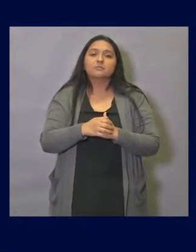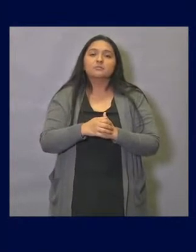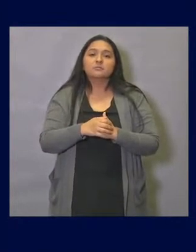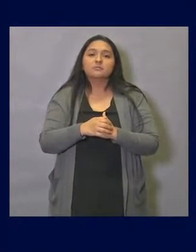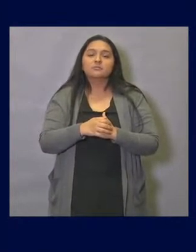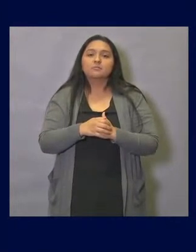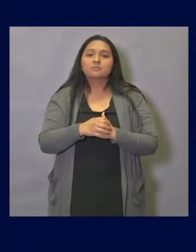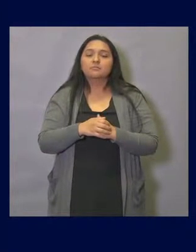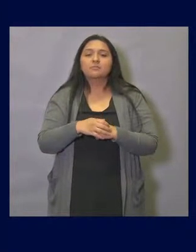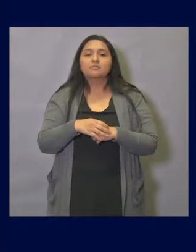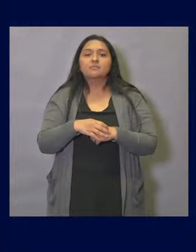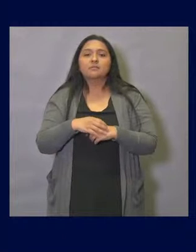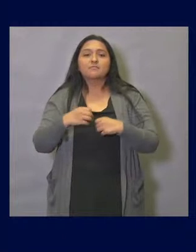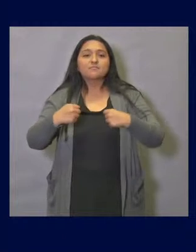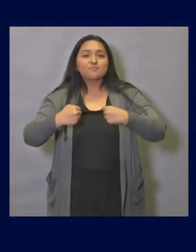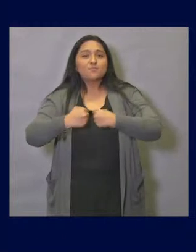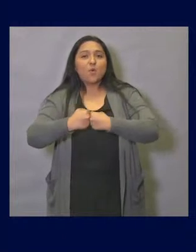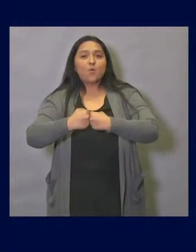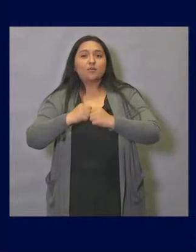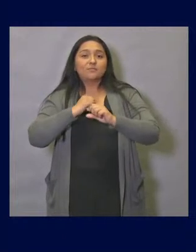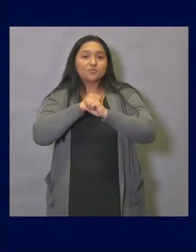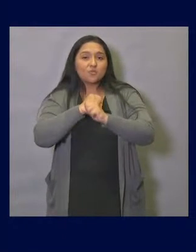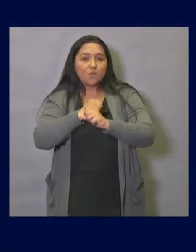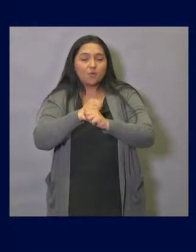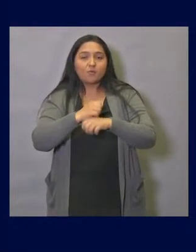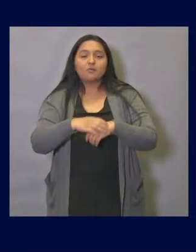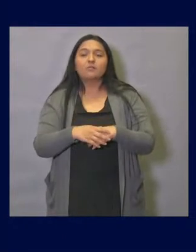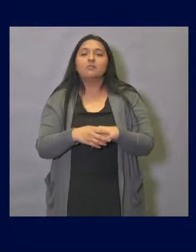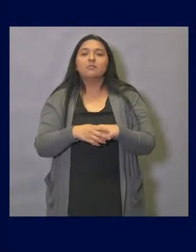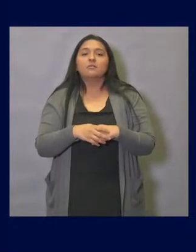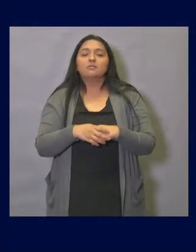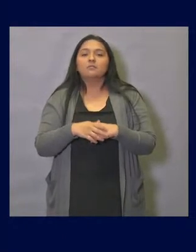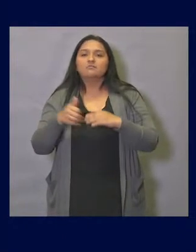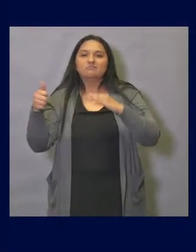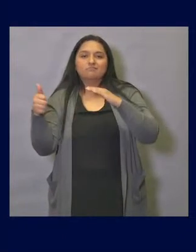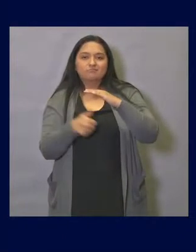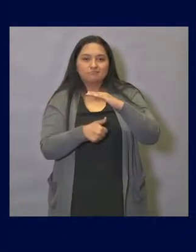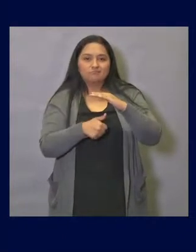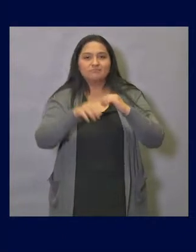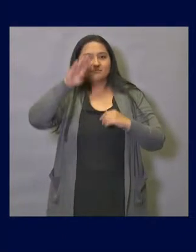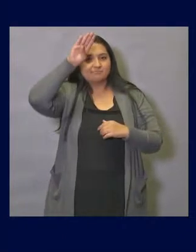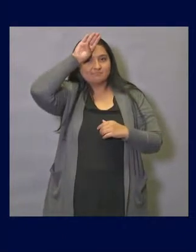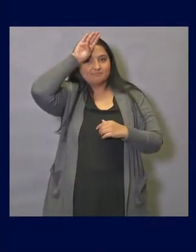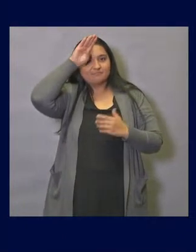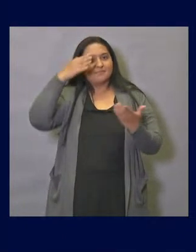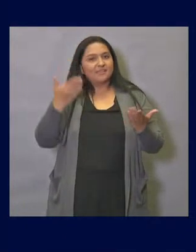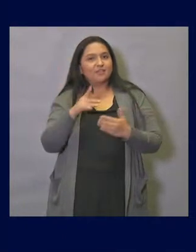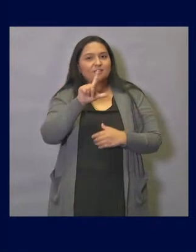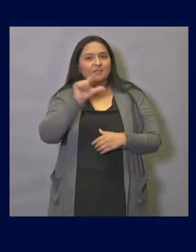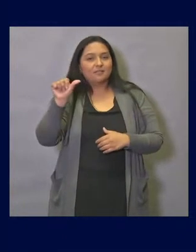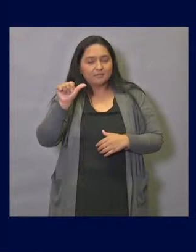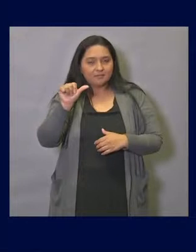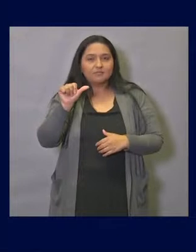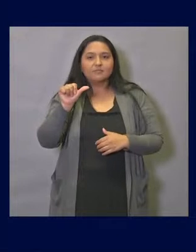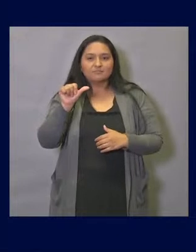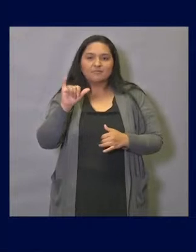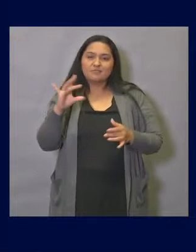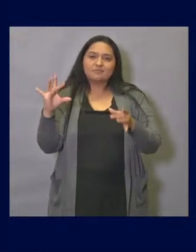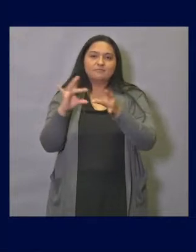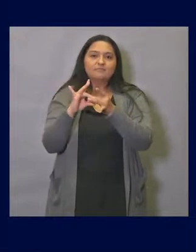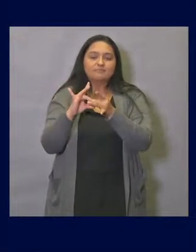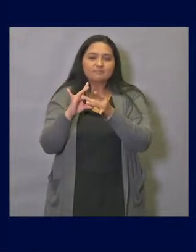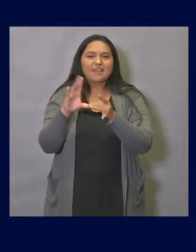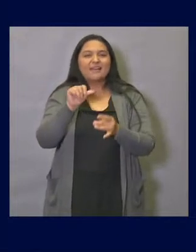Protección Fronteriza, se han asociado con el Departamento de Bomberos de Los Ángeles. Además, determinadas